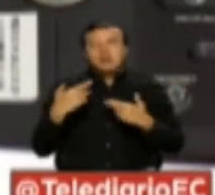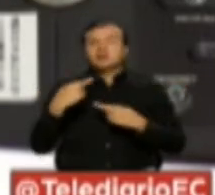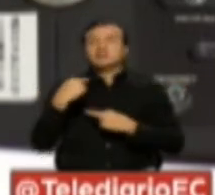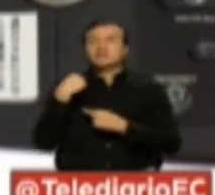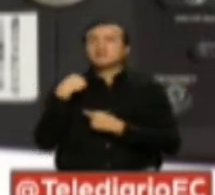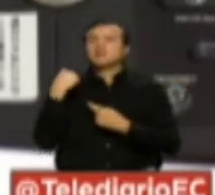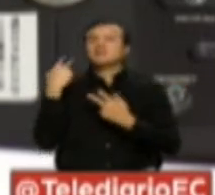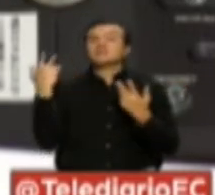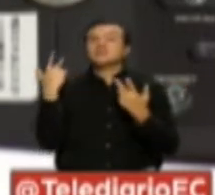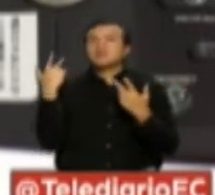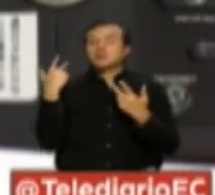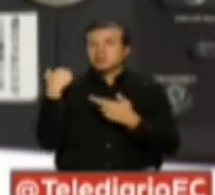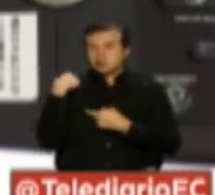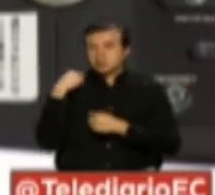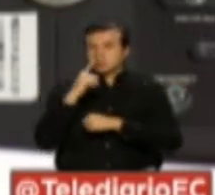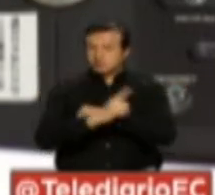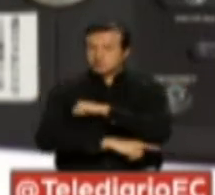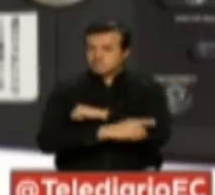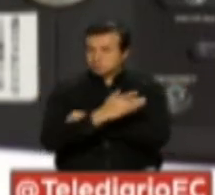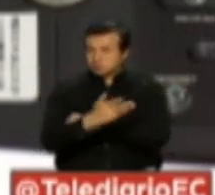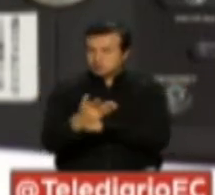la responsabilidad por este delito.